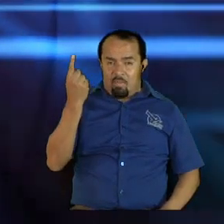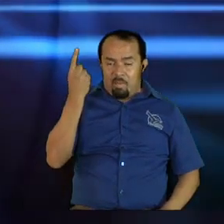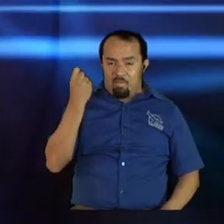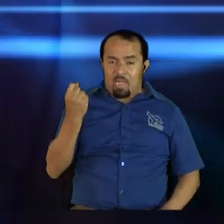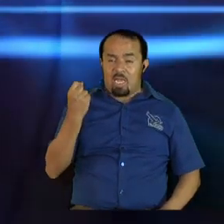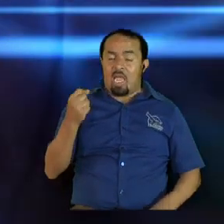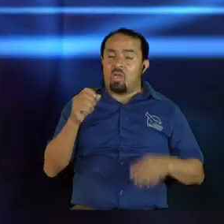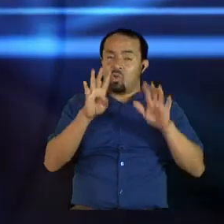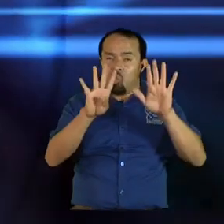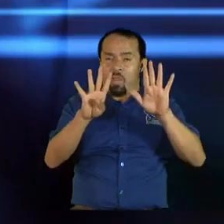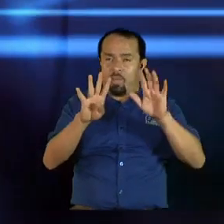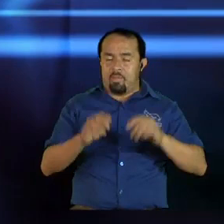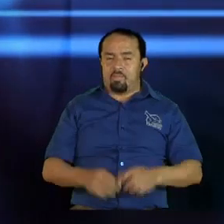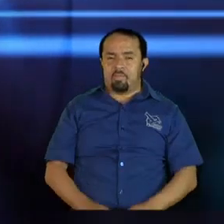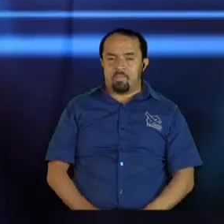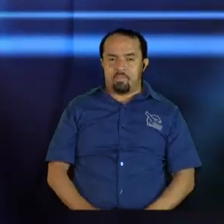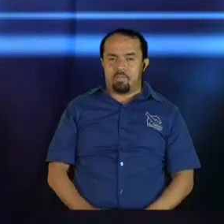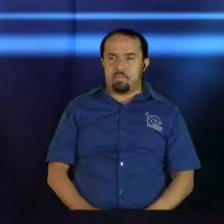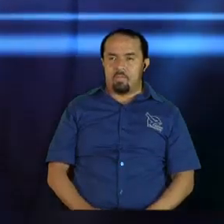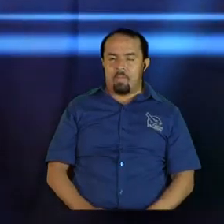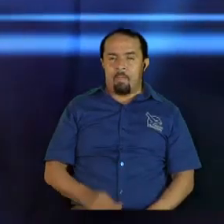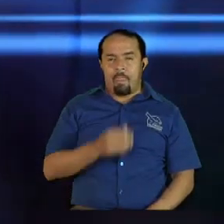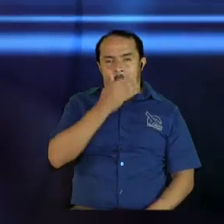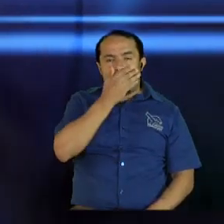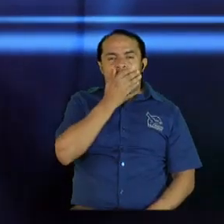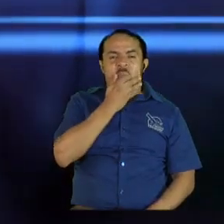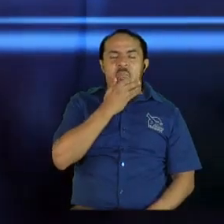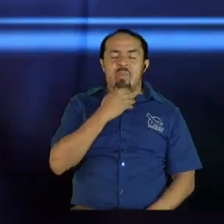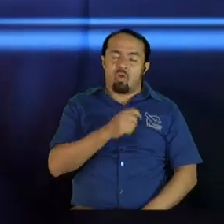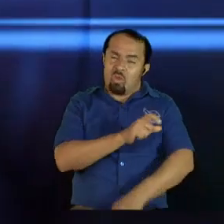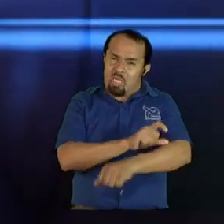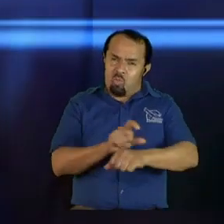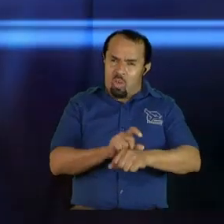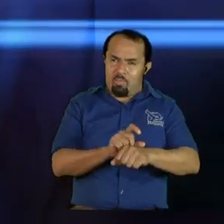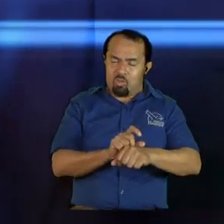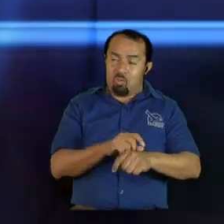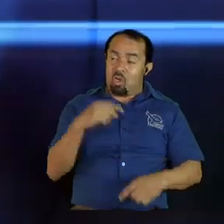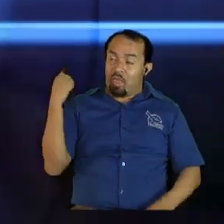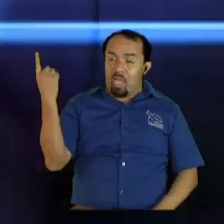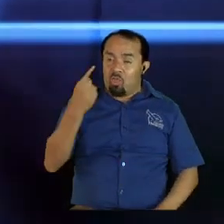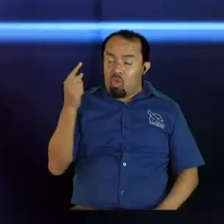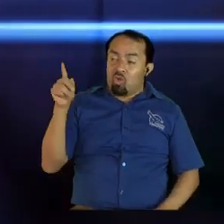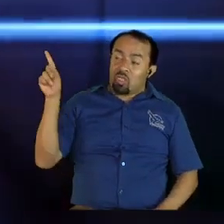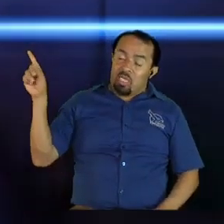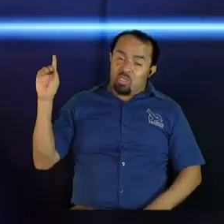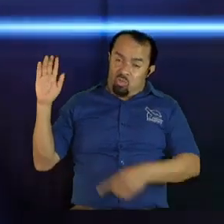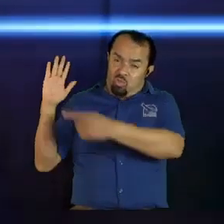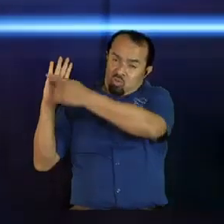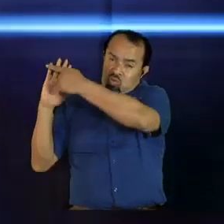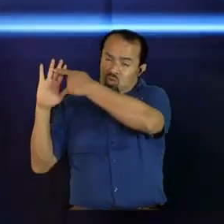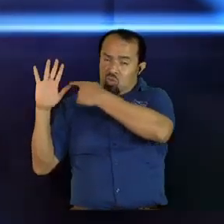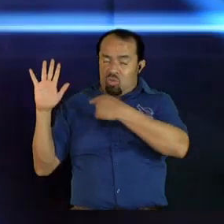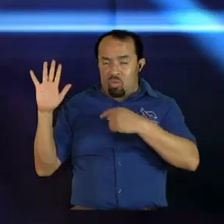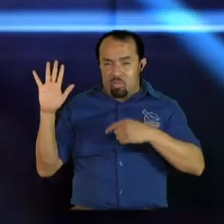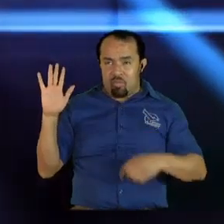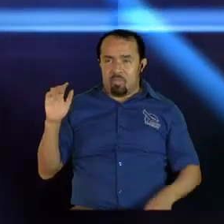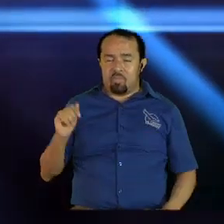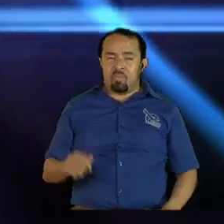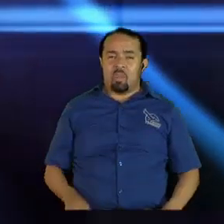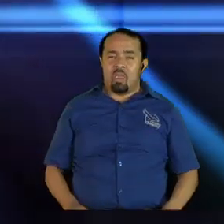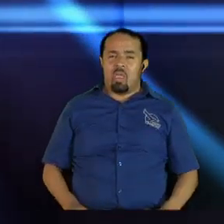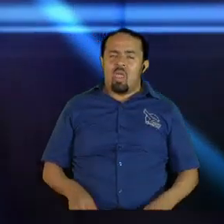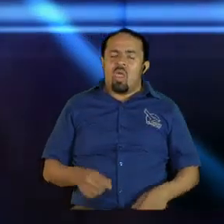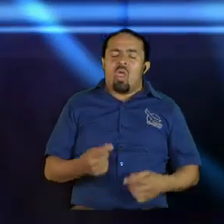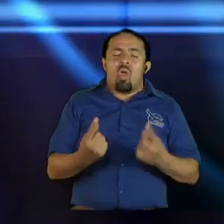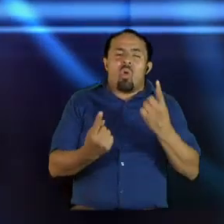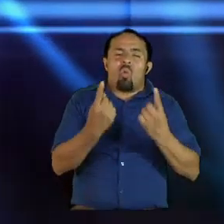¿Le damos o nos quedamos? Démosle, hermano, porque hay que localizar. De todos estos que están acá, ¿cuáles